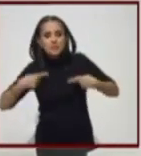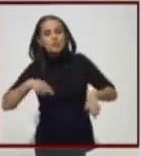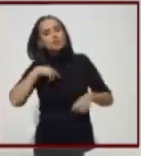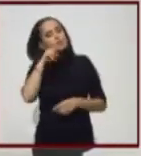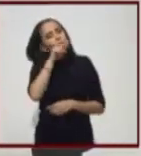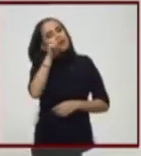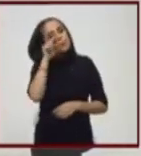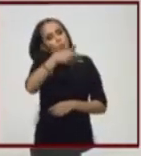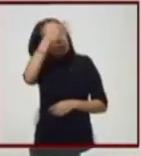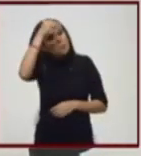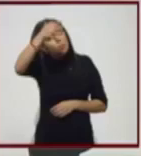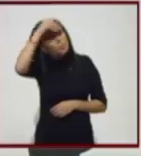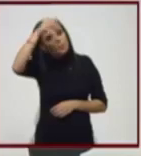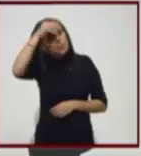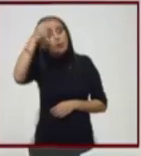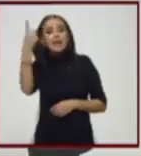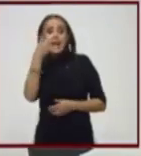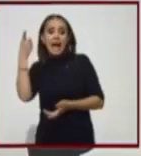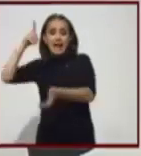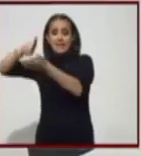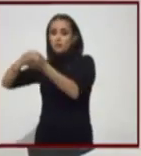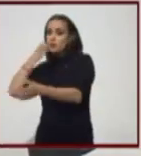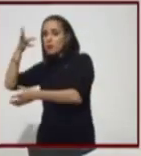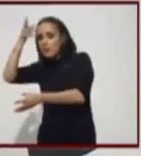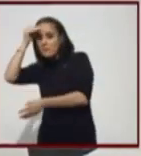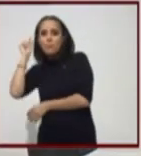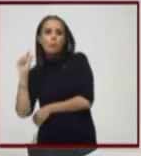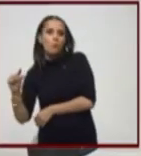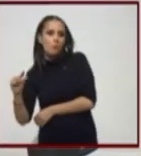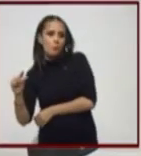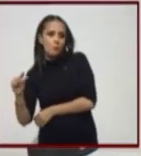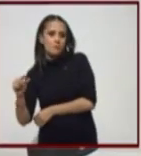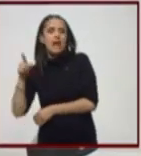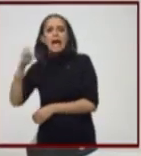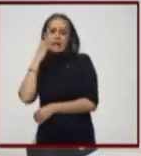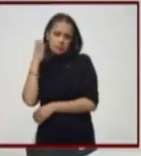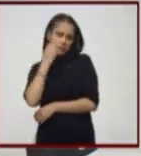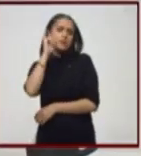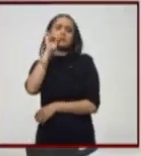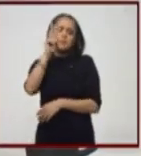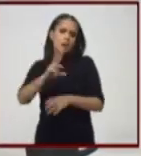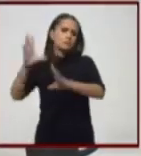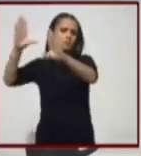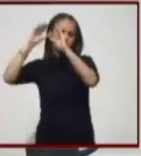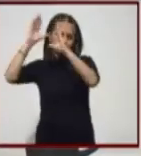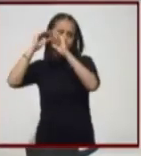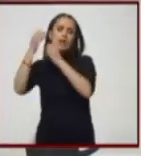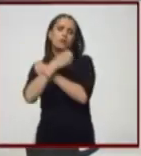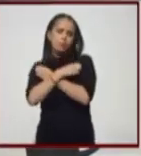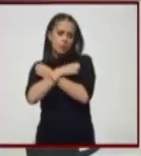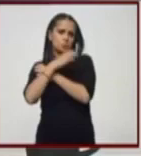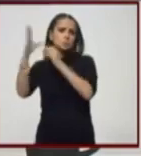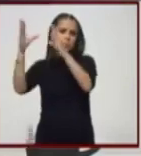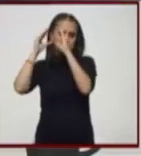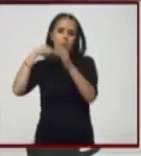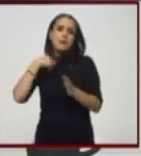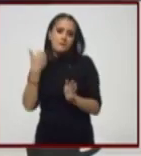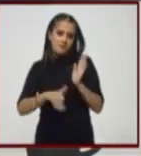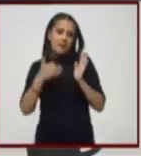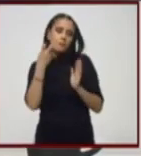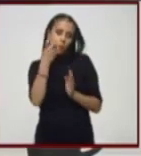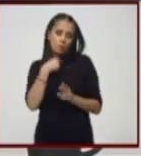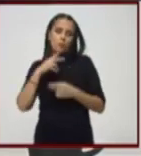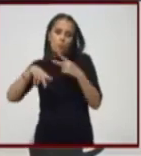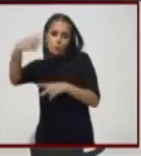cotidiano que lo que aprendía directamente en la escuela claro la escuela bueno ahora una formación académica que a mí me hacía falta y por eso me fui a